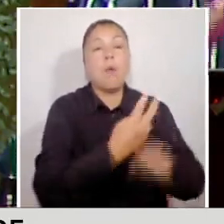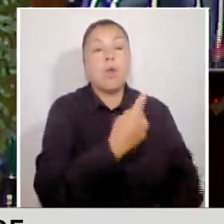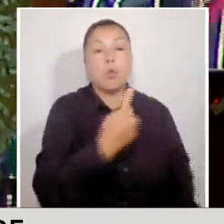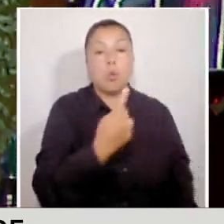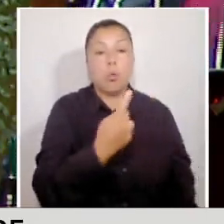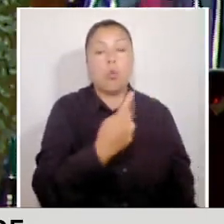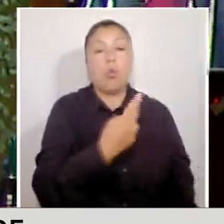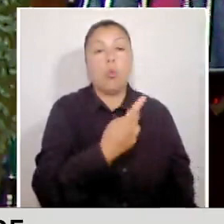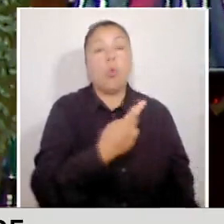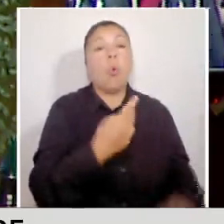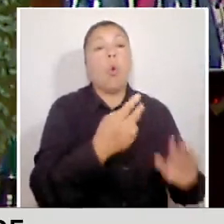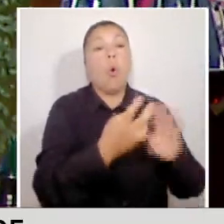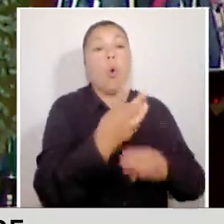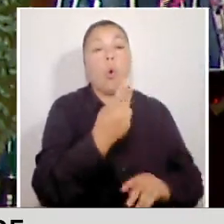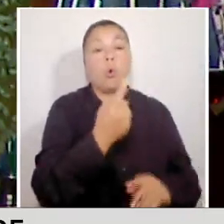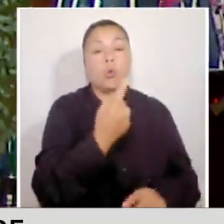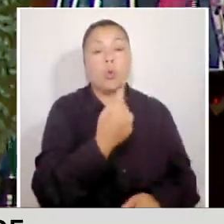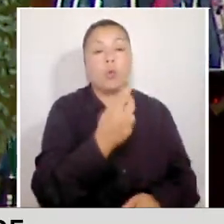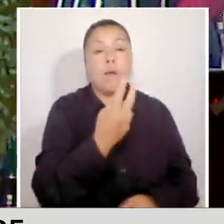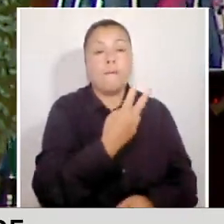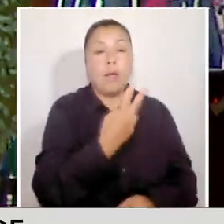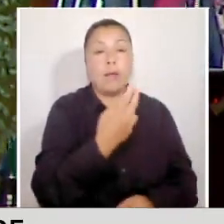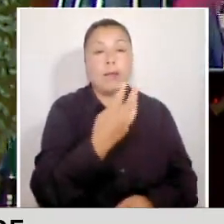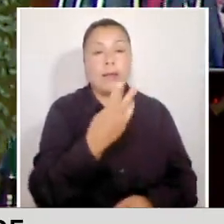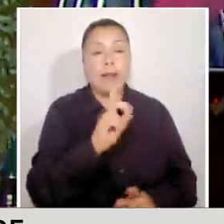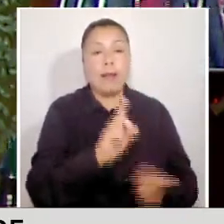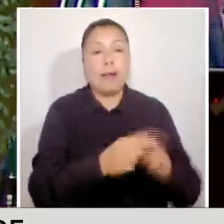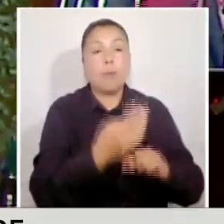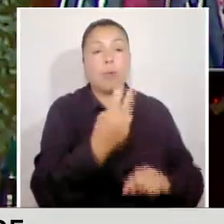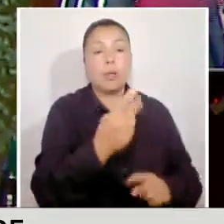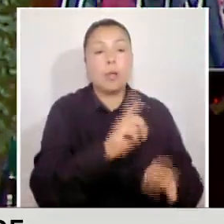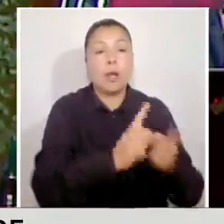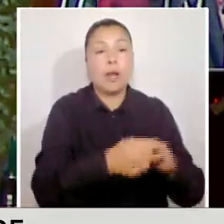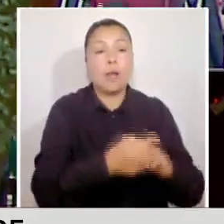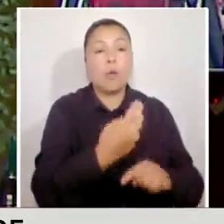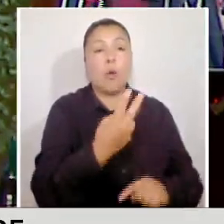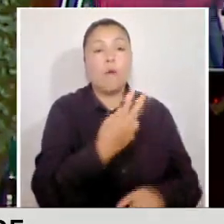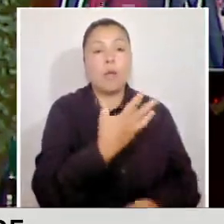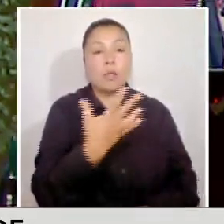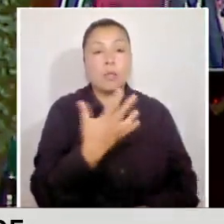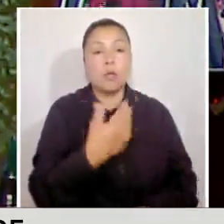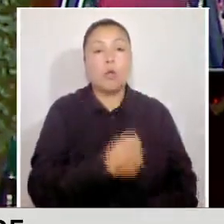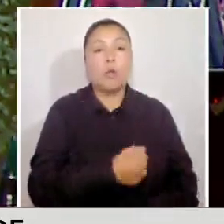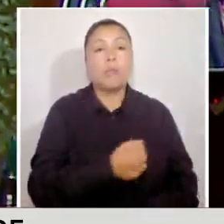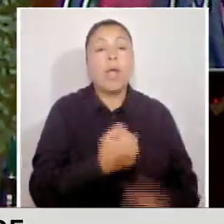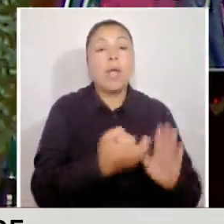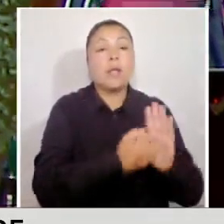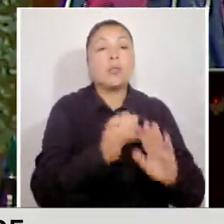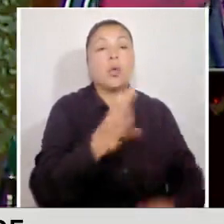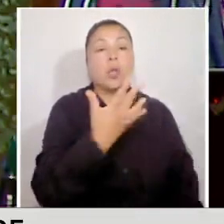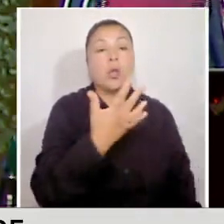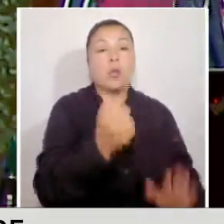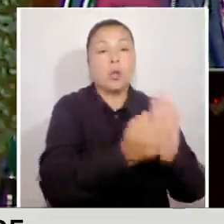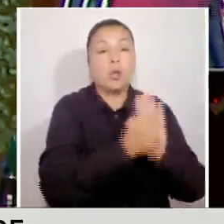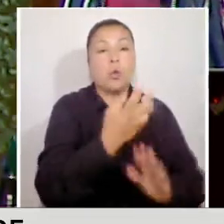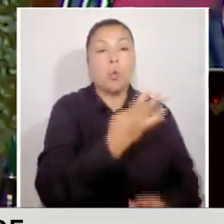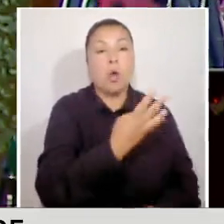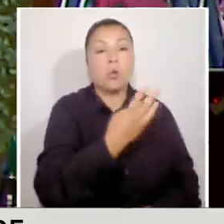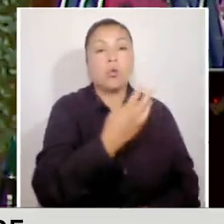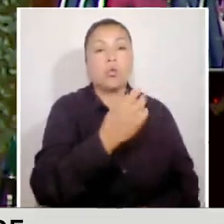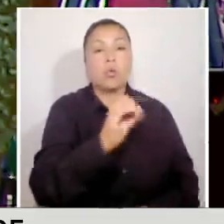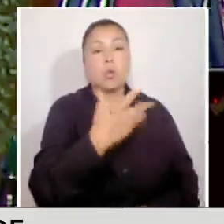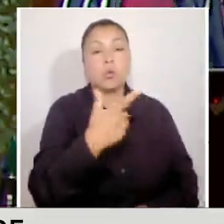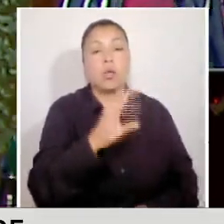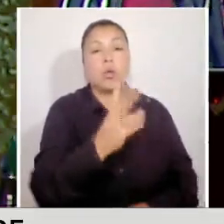11 que ha pasado a ser 23 el 13 que ha pasado a ser 25 el inciso quinto del artículo 407 del numeral